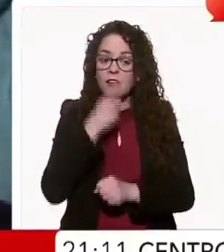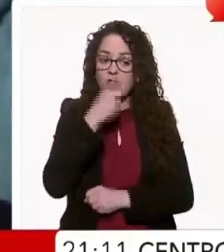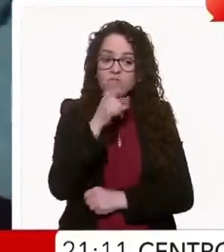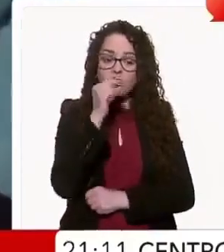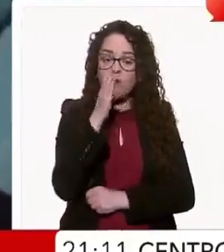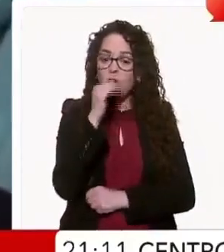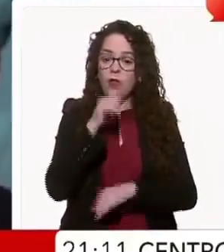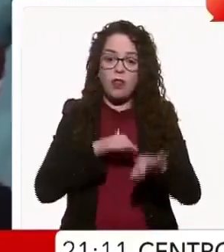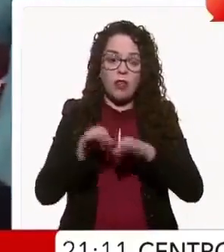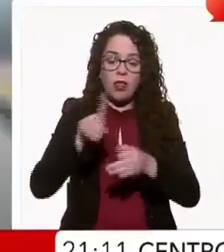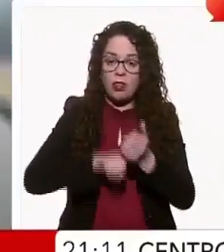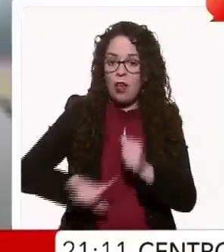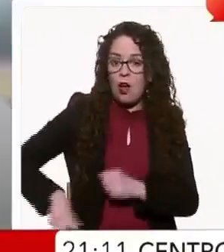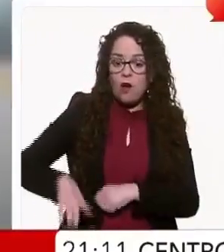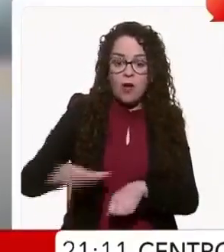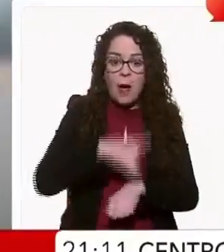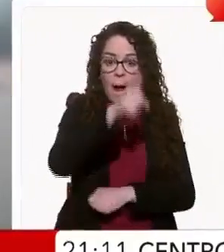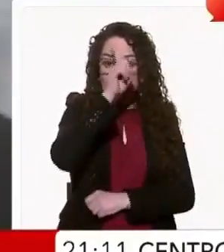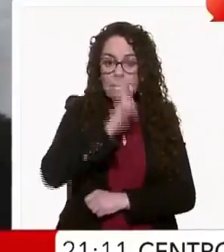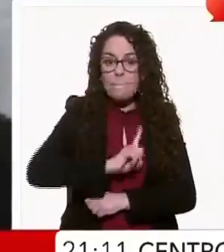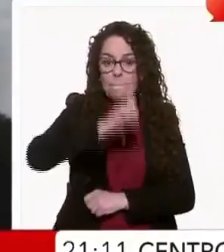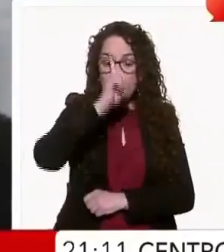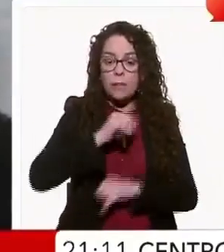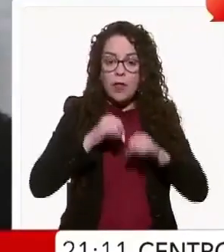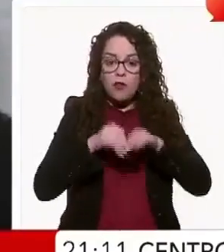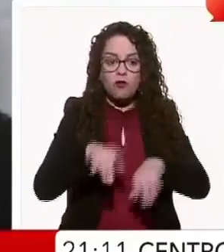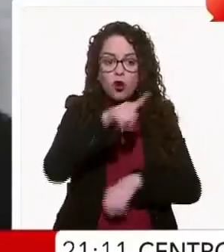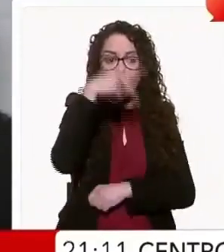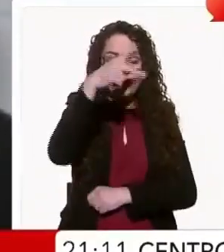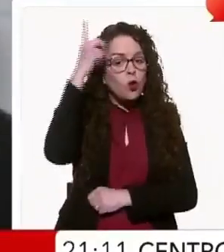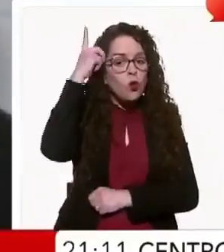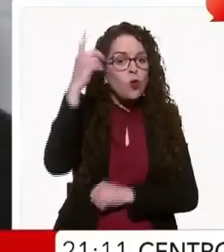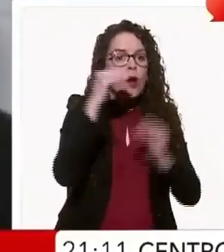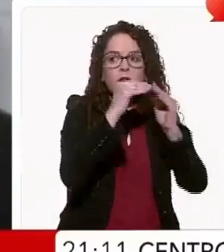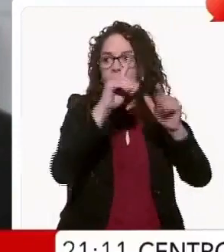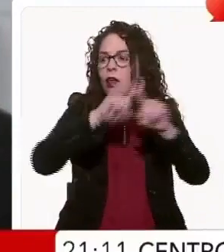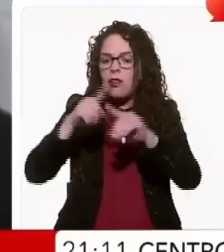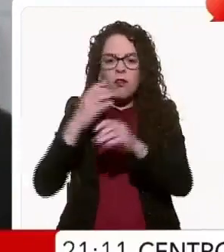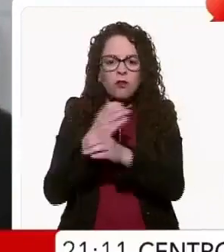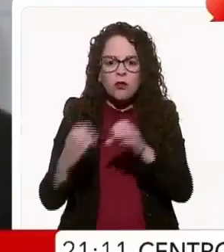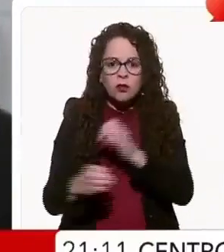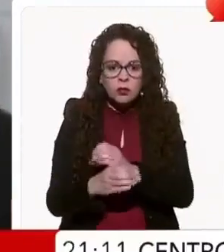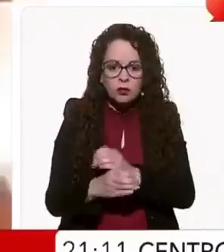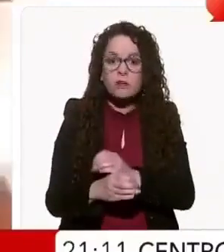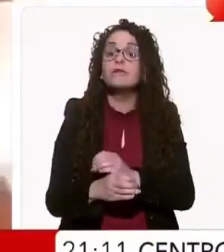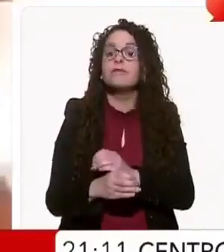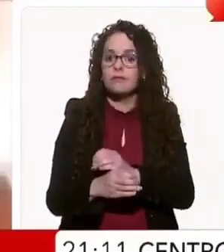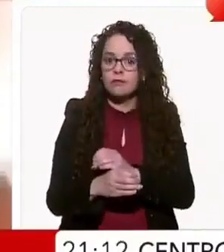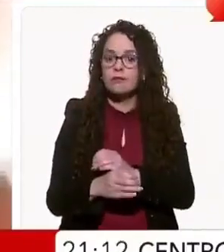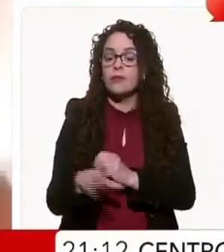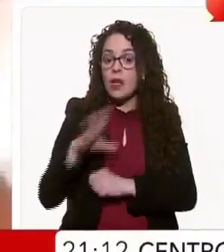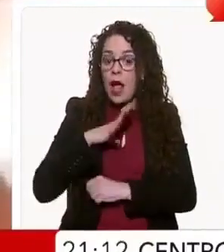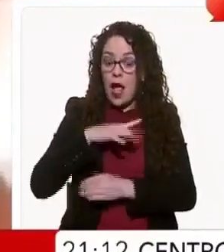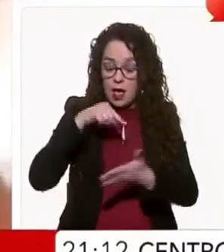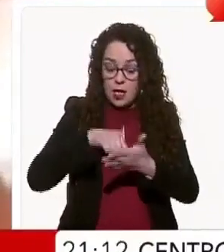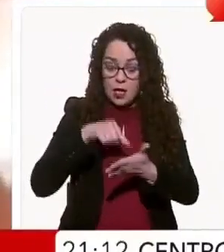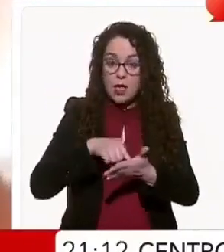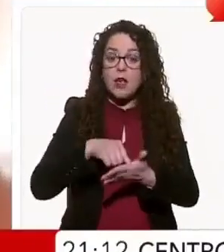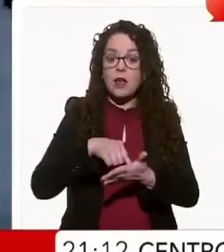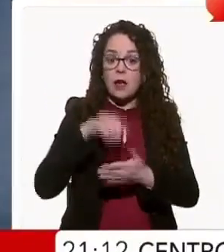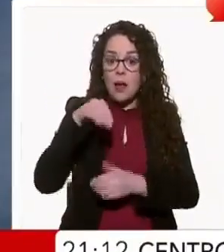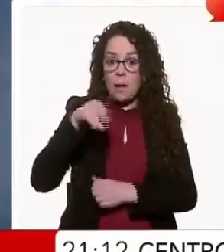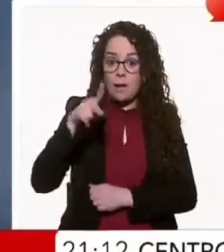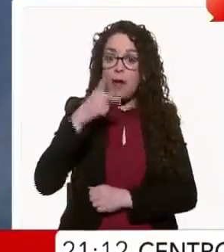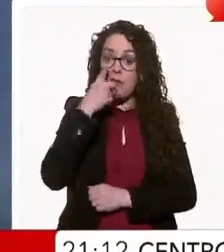su declaración patrimonial cuando fue girada una orden de aprehensión en su contra, pero ya había puesto tierra de por